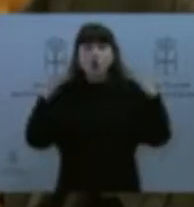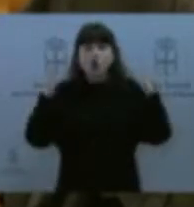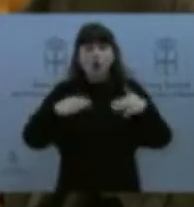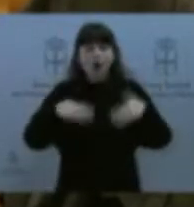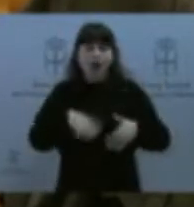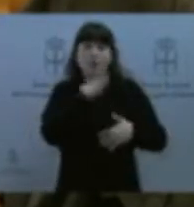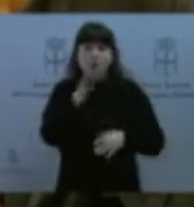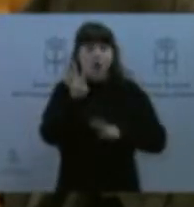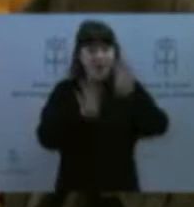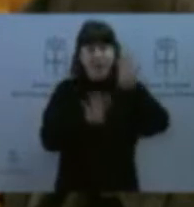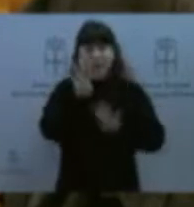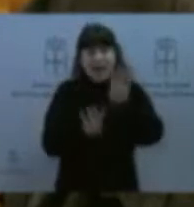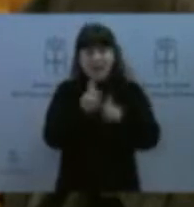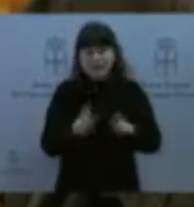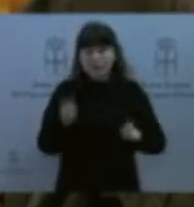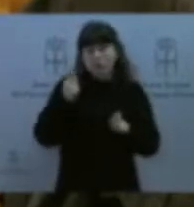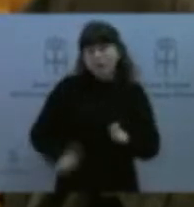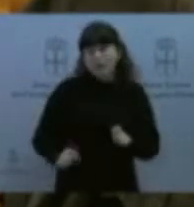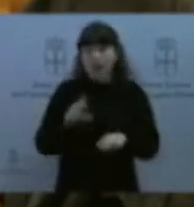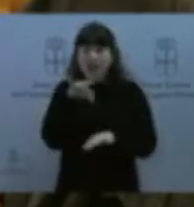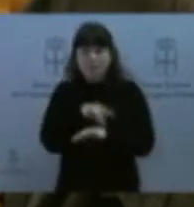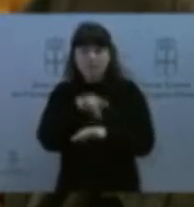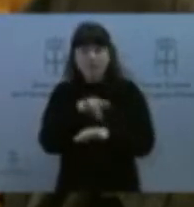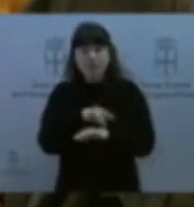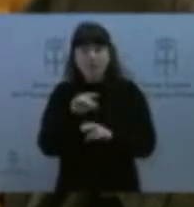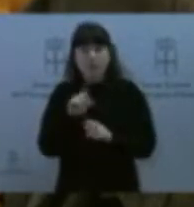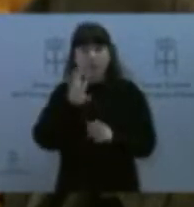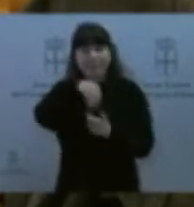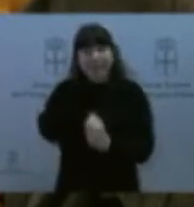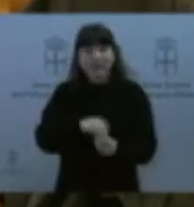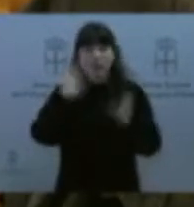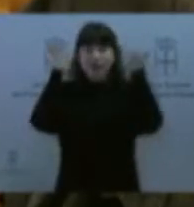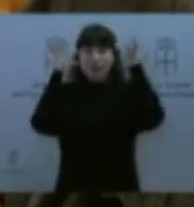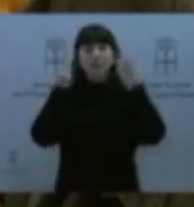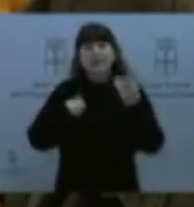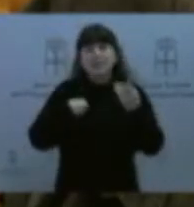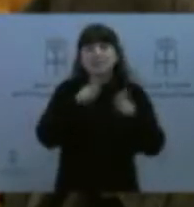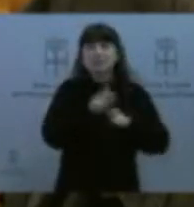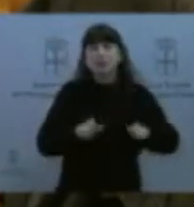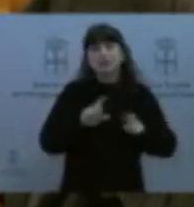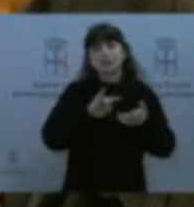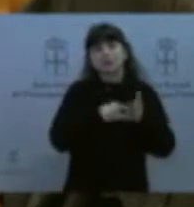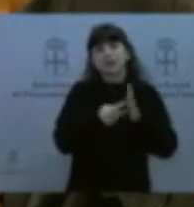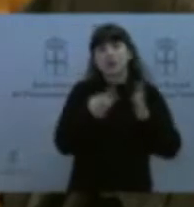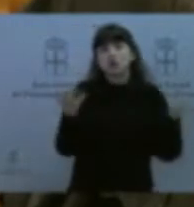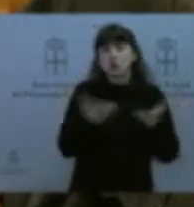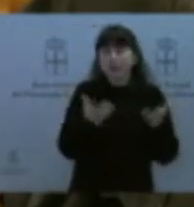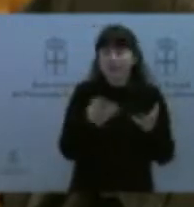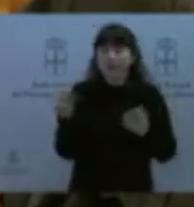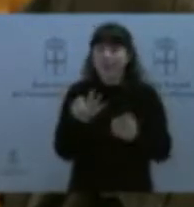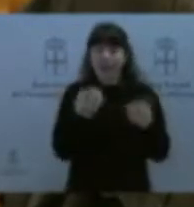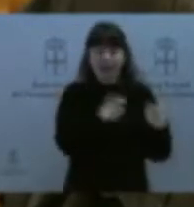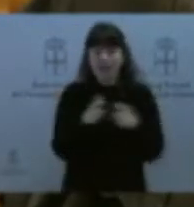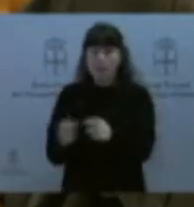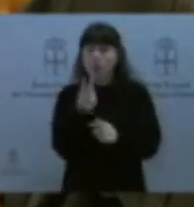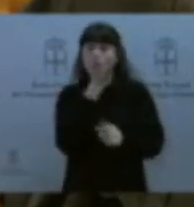esta ambulancia y el personal de urgencias, y el personal de urgencias tiene 2 equipos por turno, de enfermería y a personal facultativo. Y